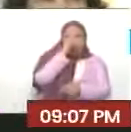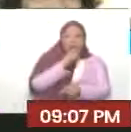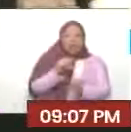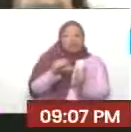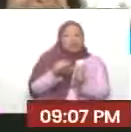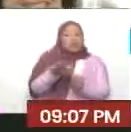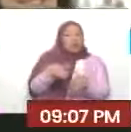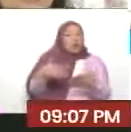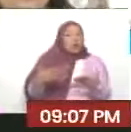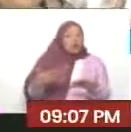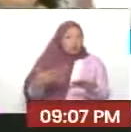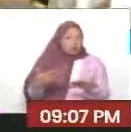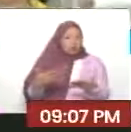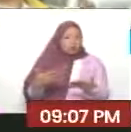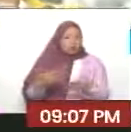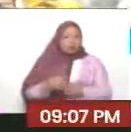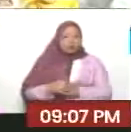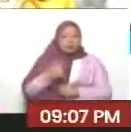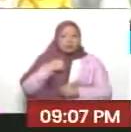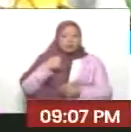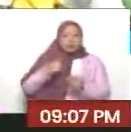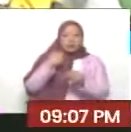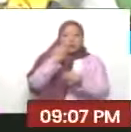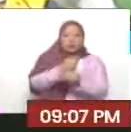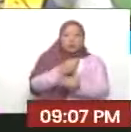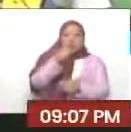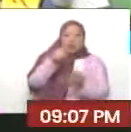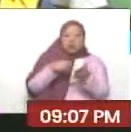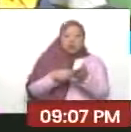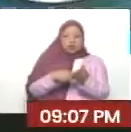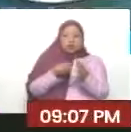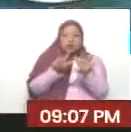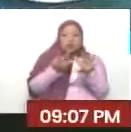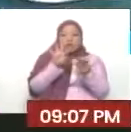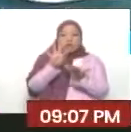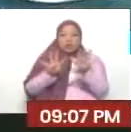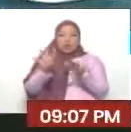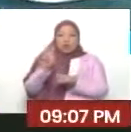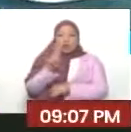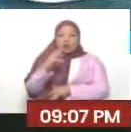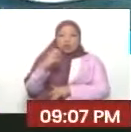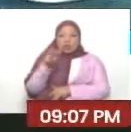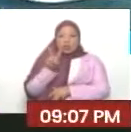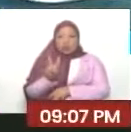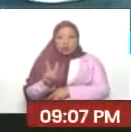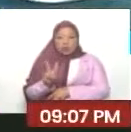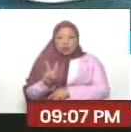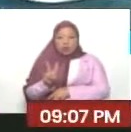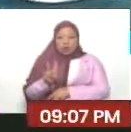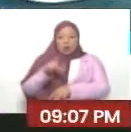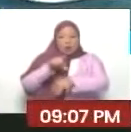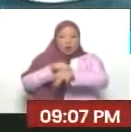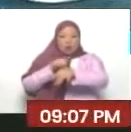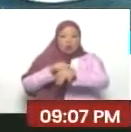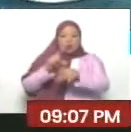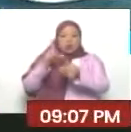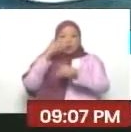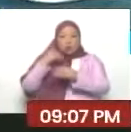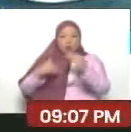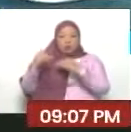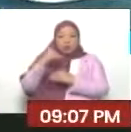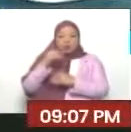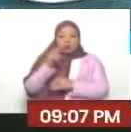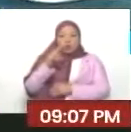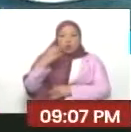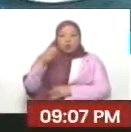¿Dónde? Yo me gradué en el 1989 en la UCB, Escuela Luis Razzetti de Médico, y los posgrados lo hice también